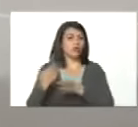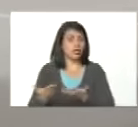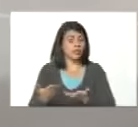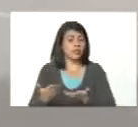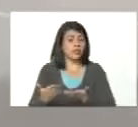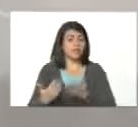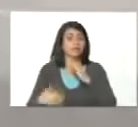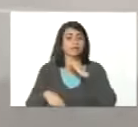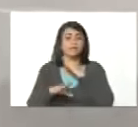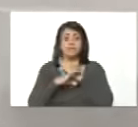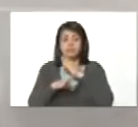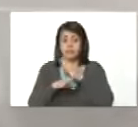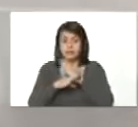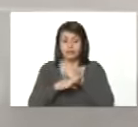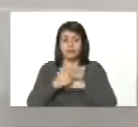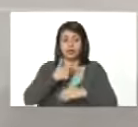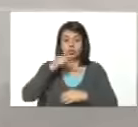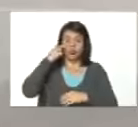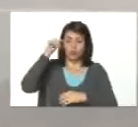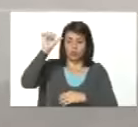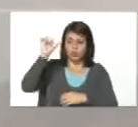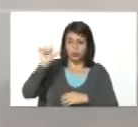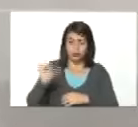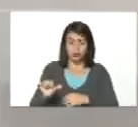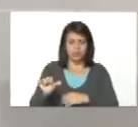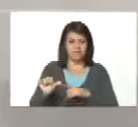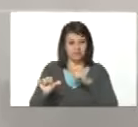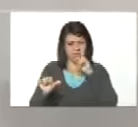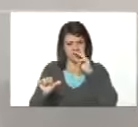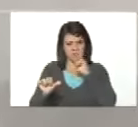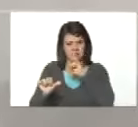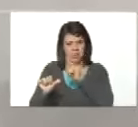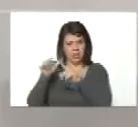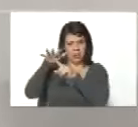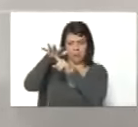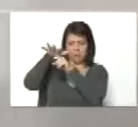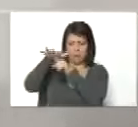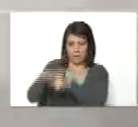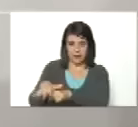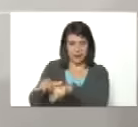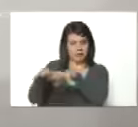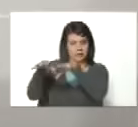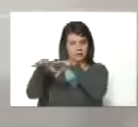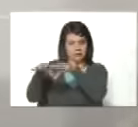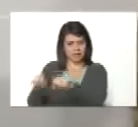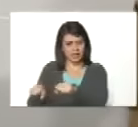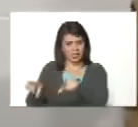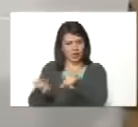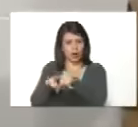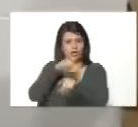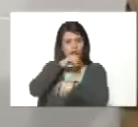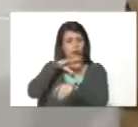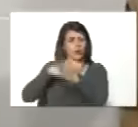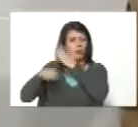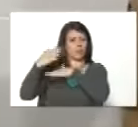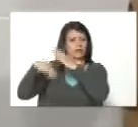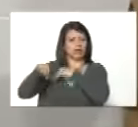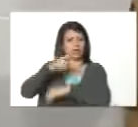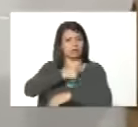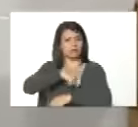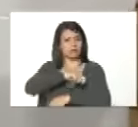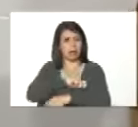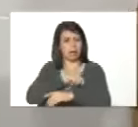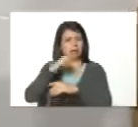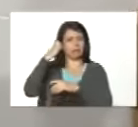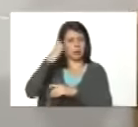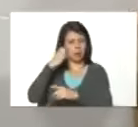Porque todavía nos consideran sus colonos, sus conquistados. Y si a uno